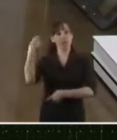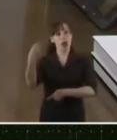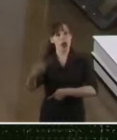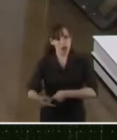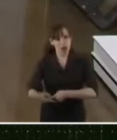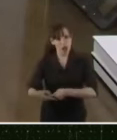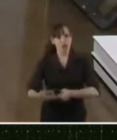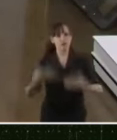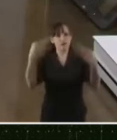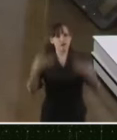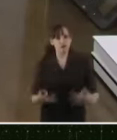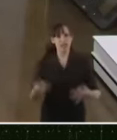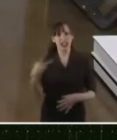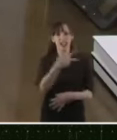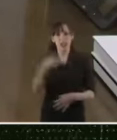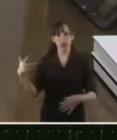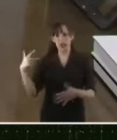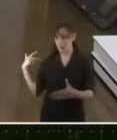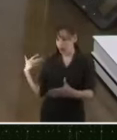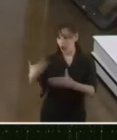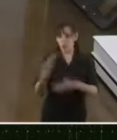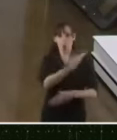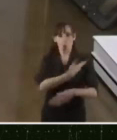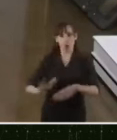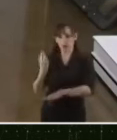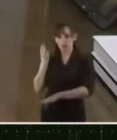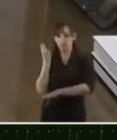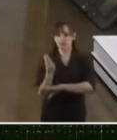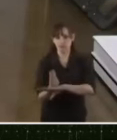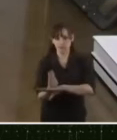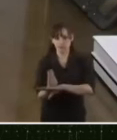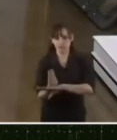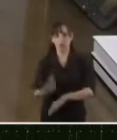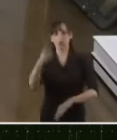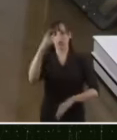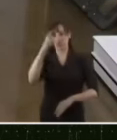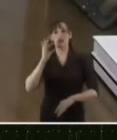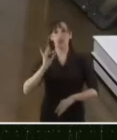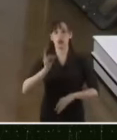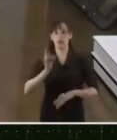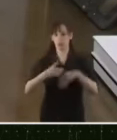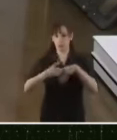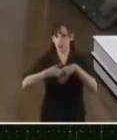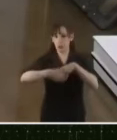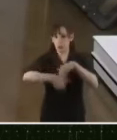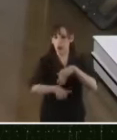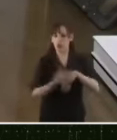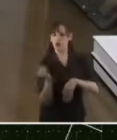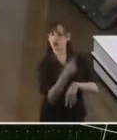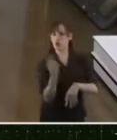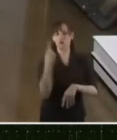aparte, como el decreto, por la envergadura que tiene, que ustedes repasaban, tiene una trascendencia en términos de materia